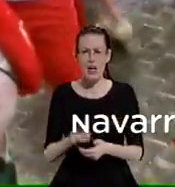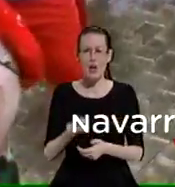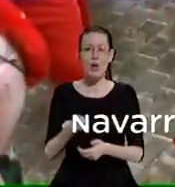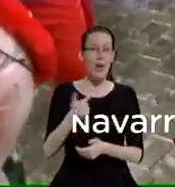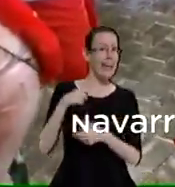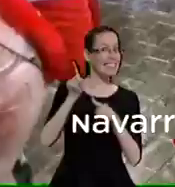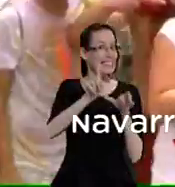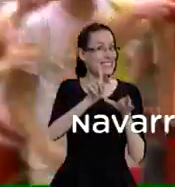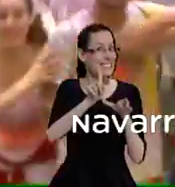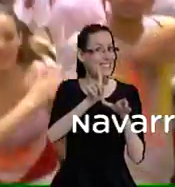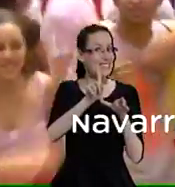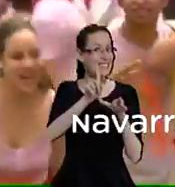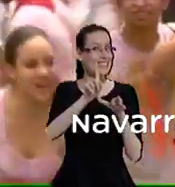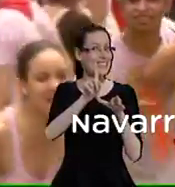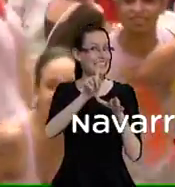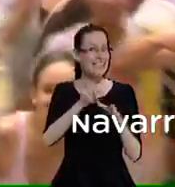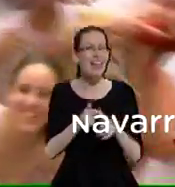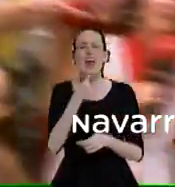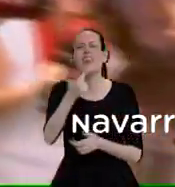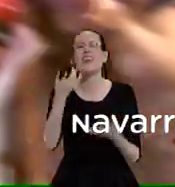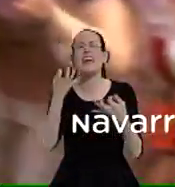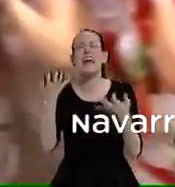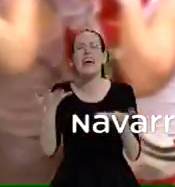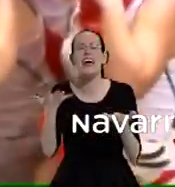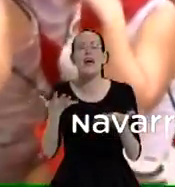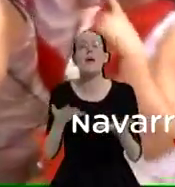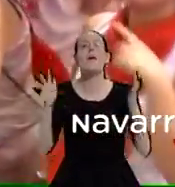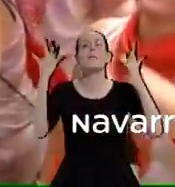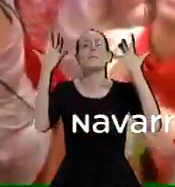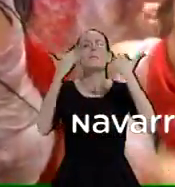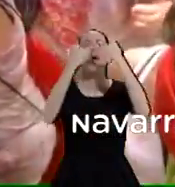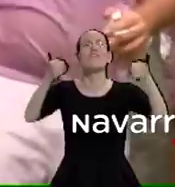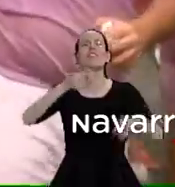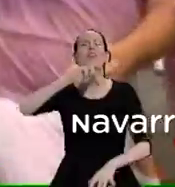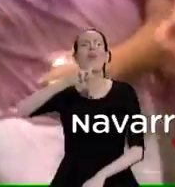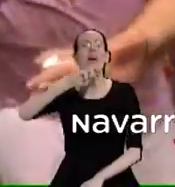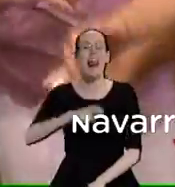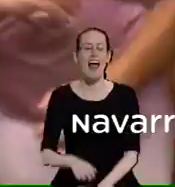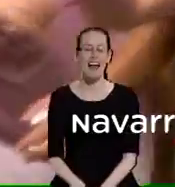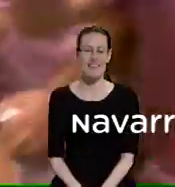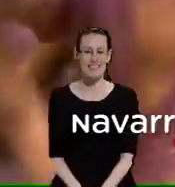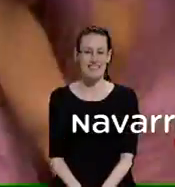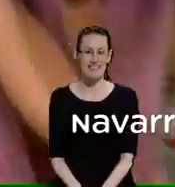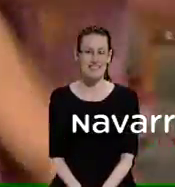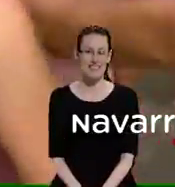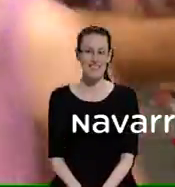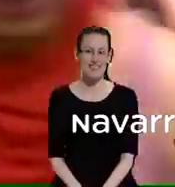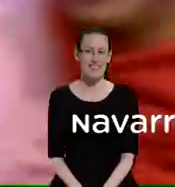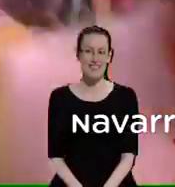poner? ¡Sí! ¿Pero qué hay que decir? ¡Viva fiestas! ¡Que no era! ¡Mamá, que salió la